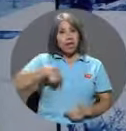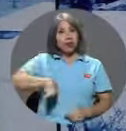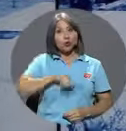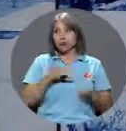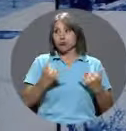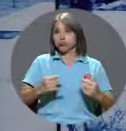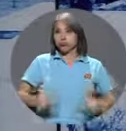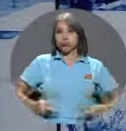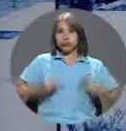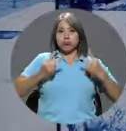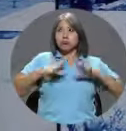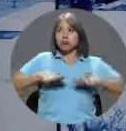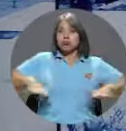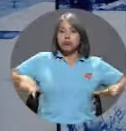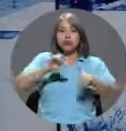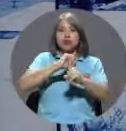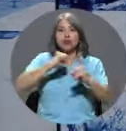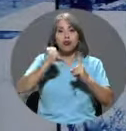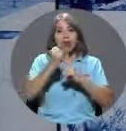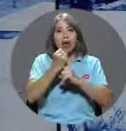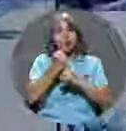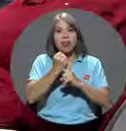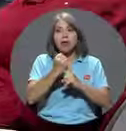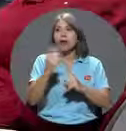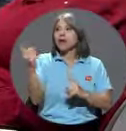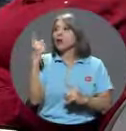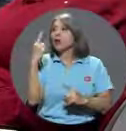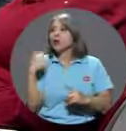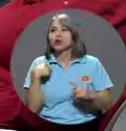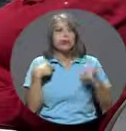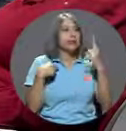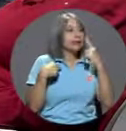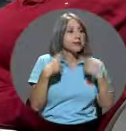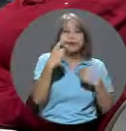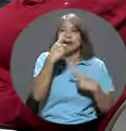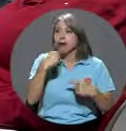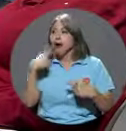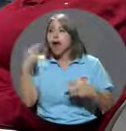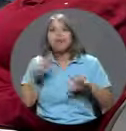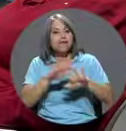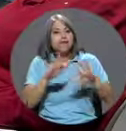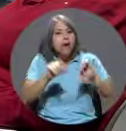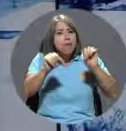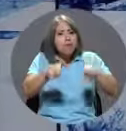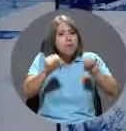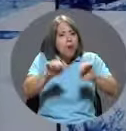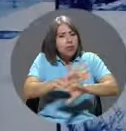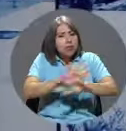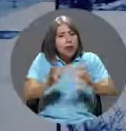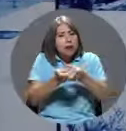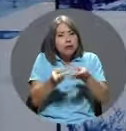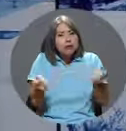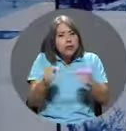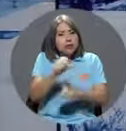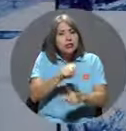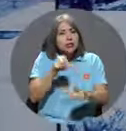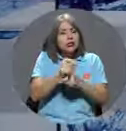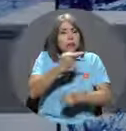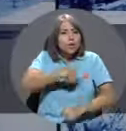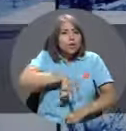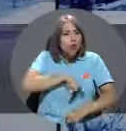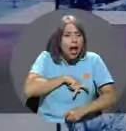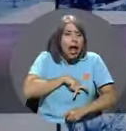que vivimos en una sociedad en la que nos dicen que podemos salir de esas situaciones